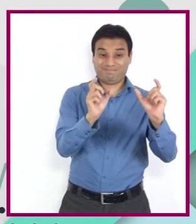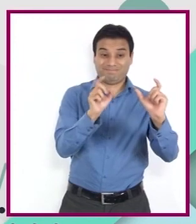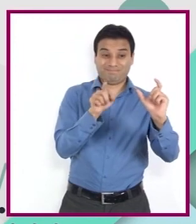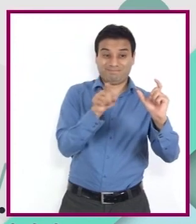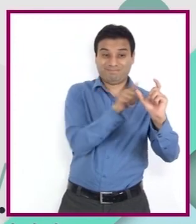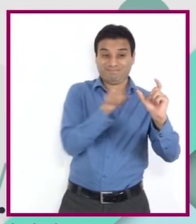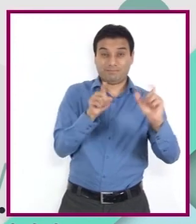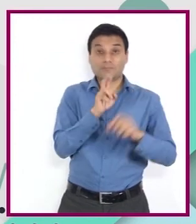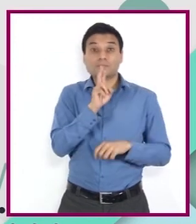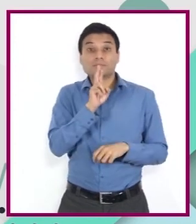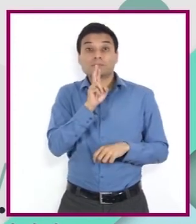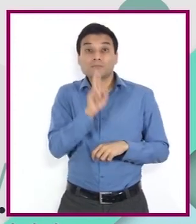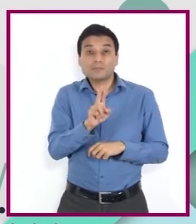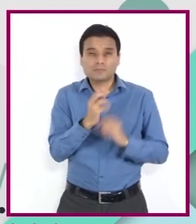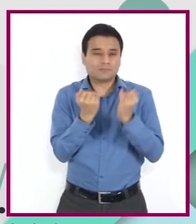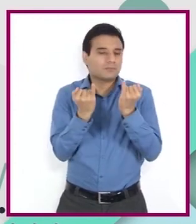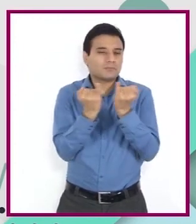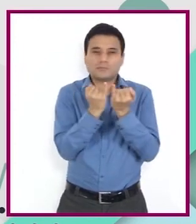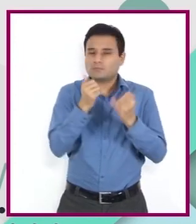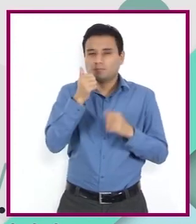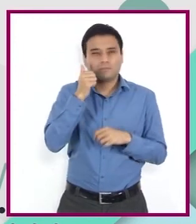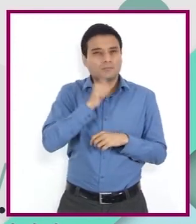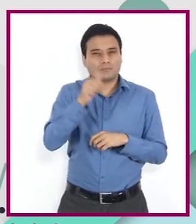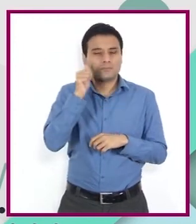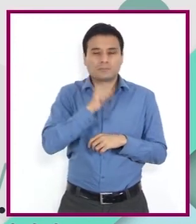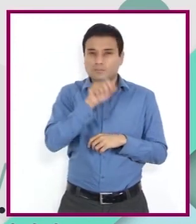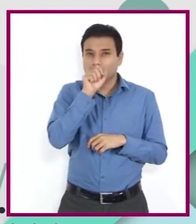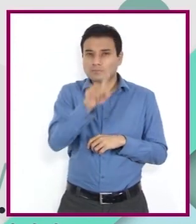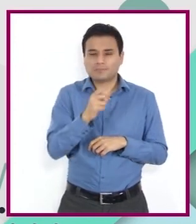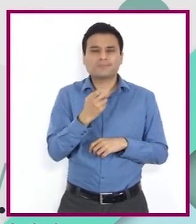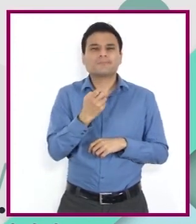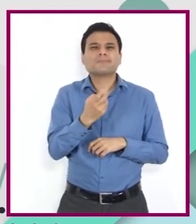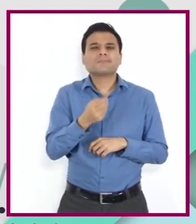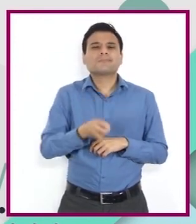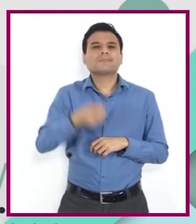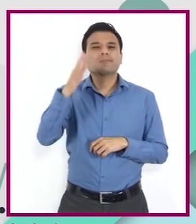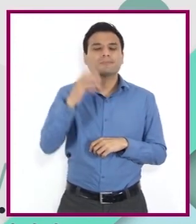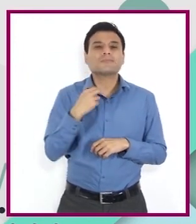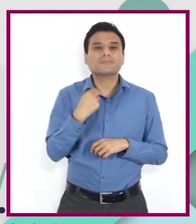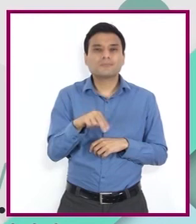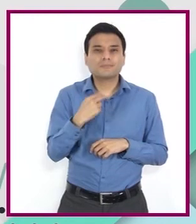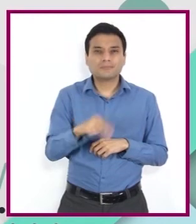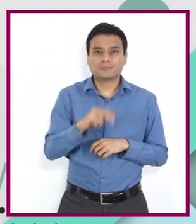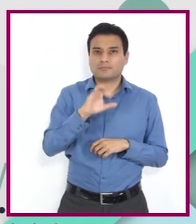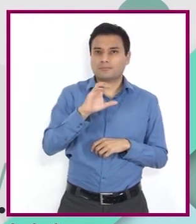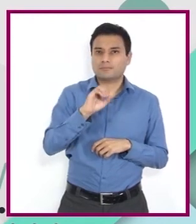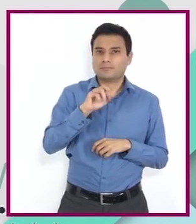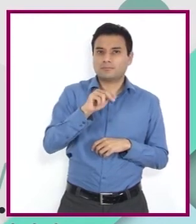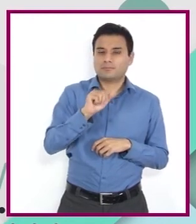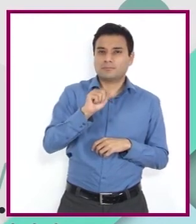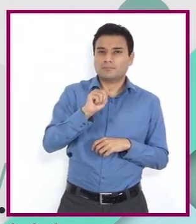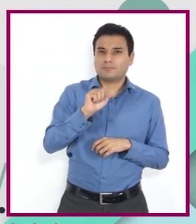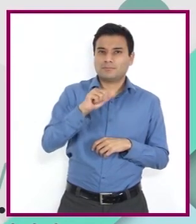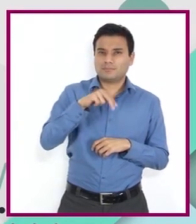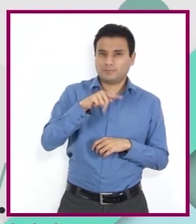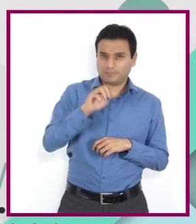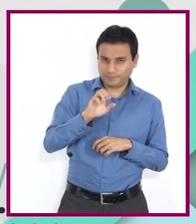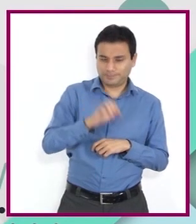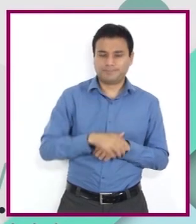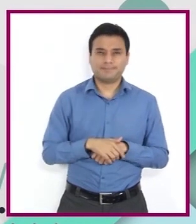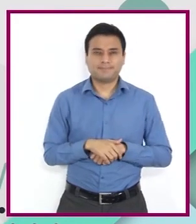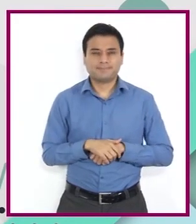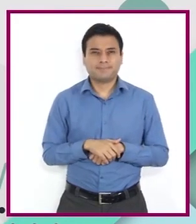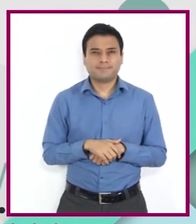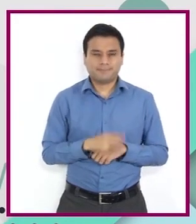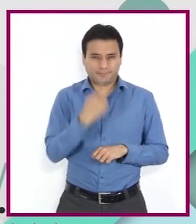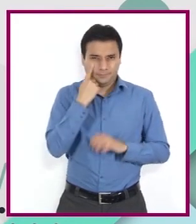son constantes. A esa característica se le conoce como constante de proporcionalidad inversa.